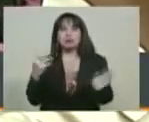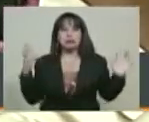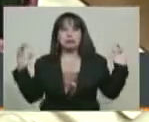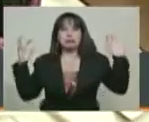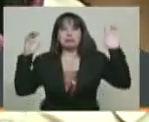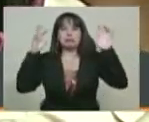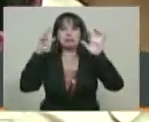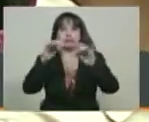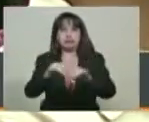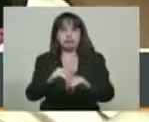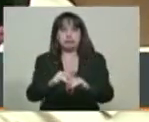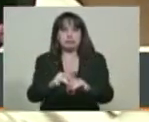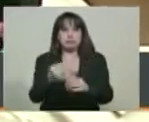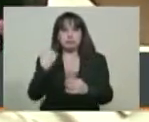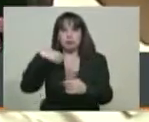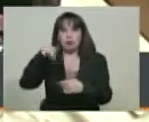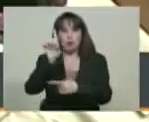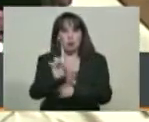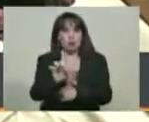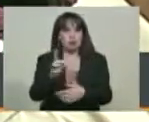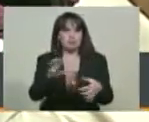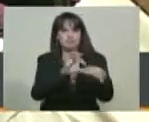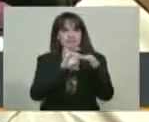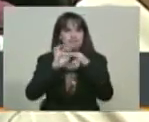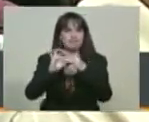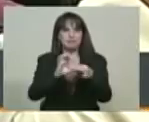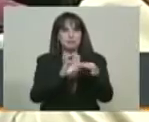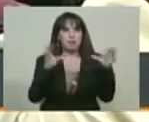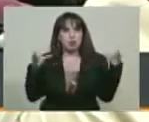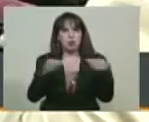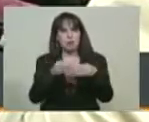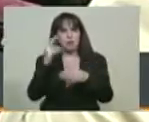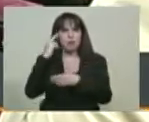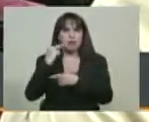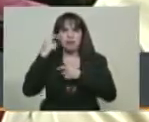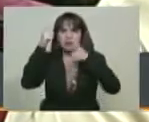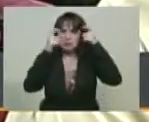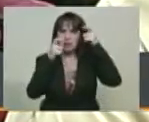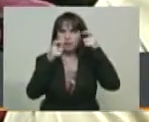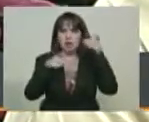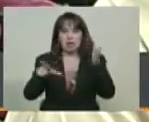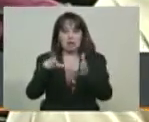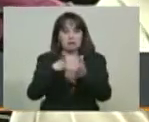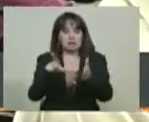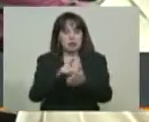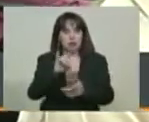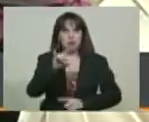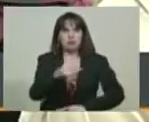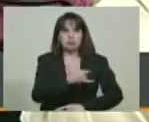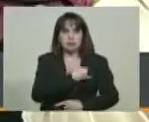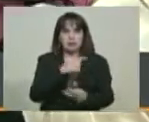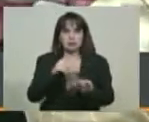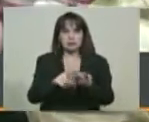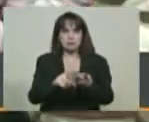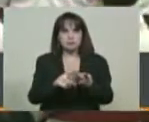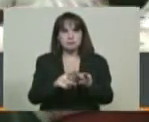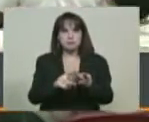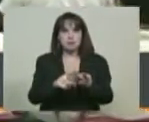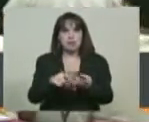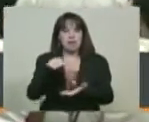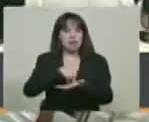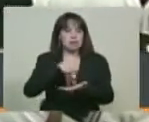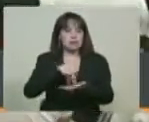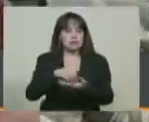voz, unitaria. En la VCH, en el liceo, en la universidad, en el centro de trabajo,